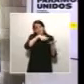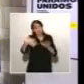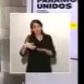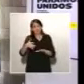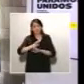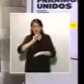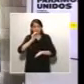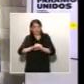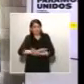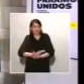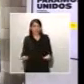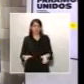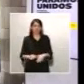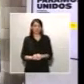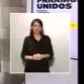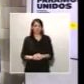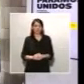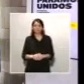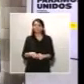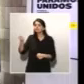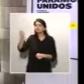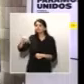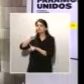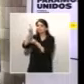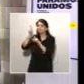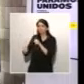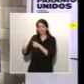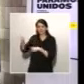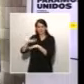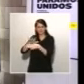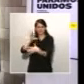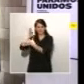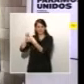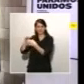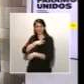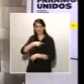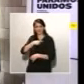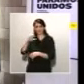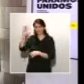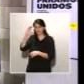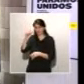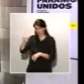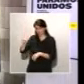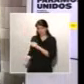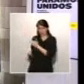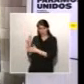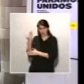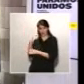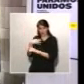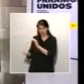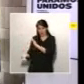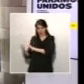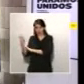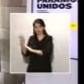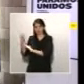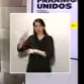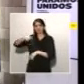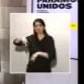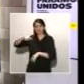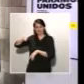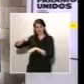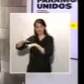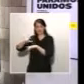más preguntas relacionadas con el comité científico que se ha constituido esta mañana, presidido por el presidente Pedro Sánchez y